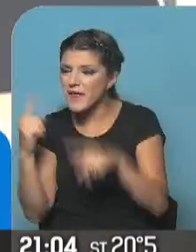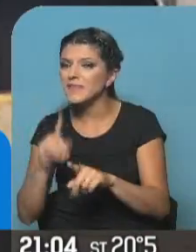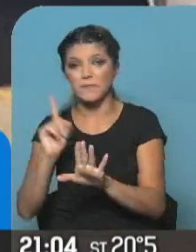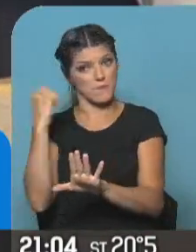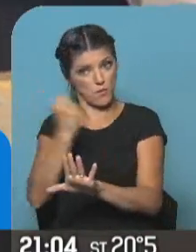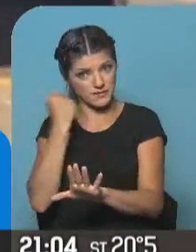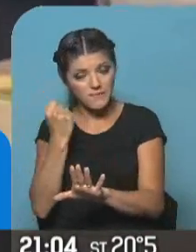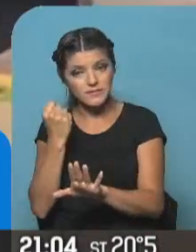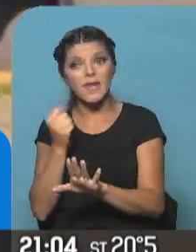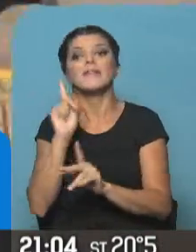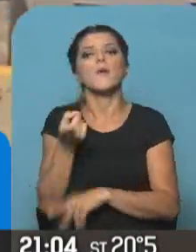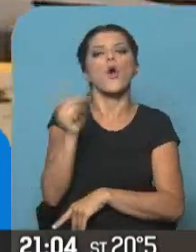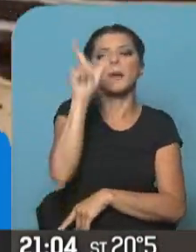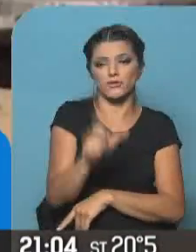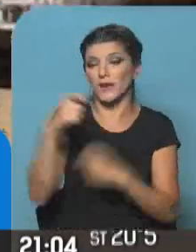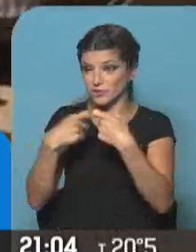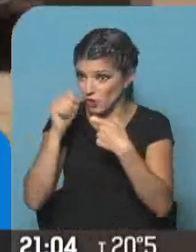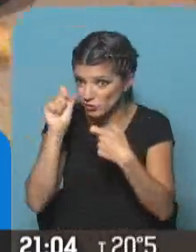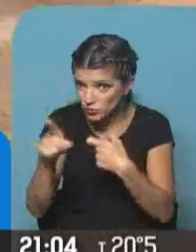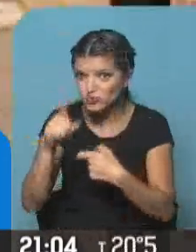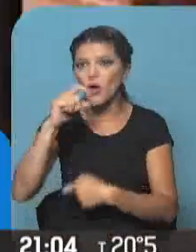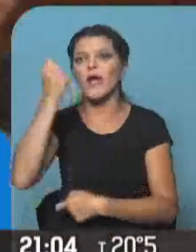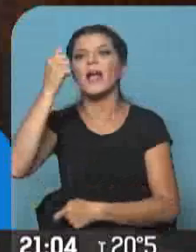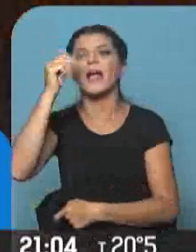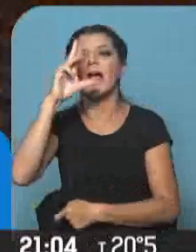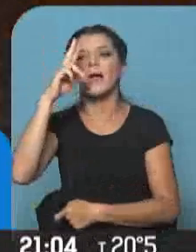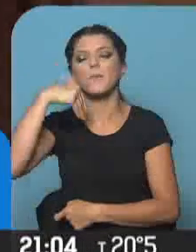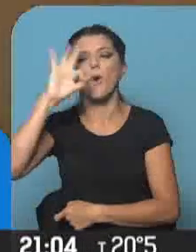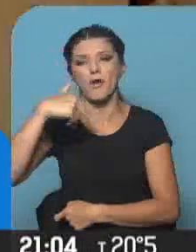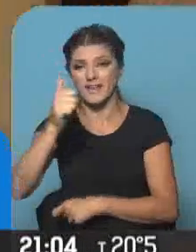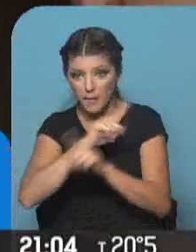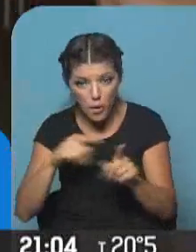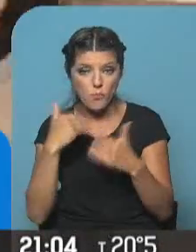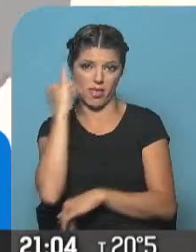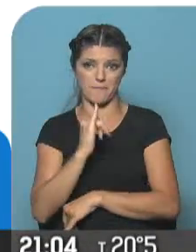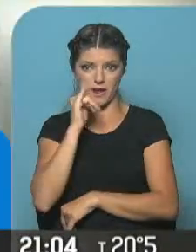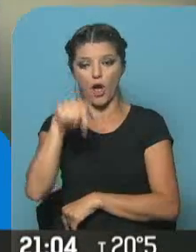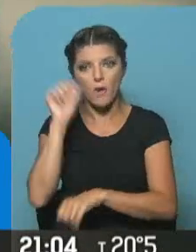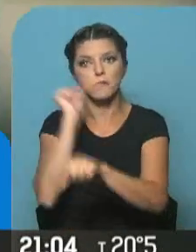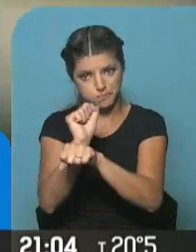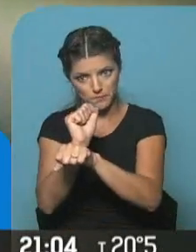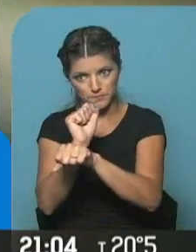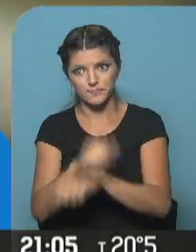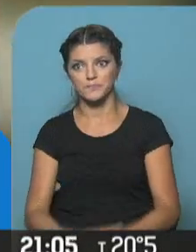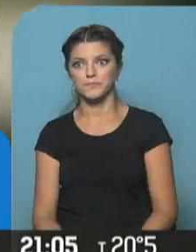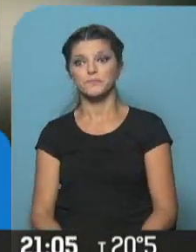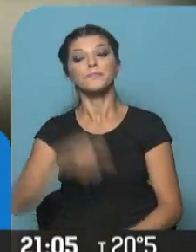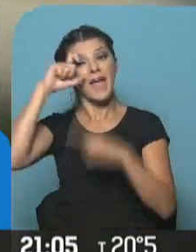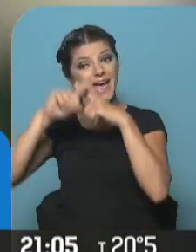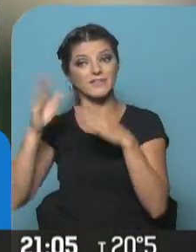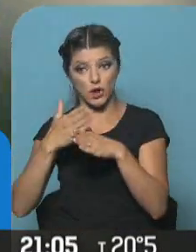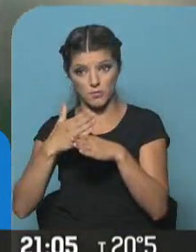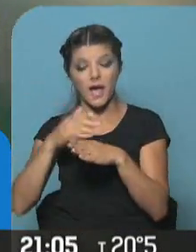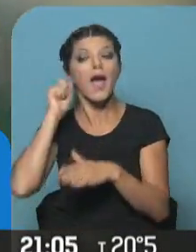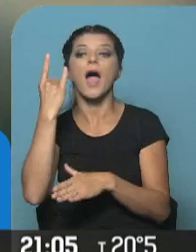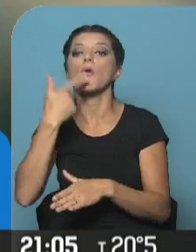envergadura, tampoco podían ser explicadas por su socio, José María Núñez Carmona, quien fue detenido esta mañana. Por otro lado, la exnovia de Vudú,